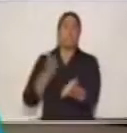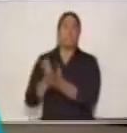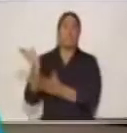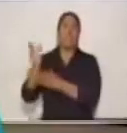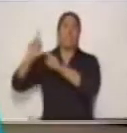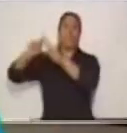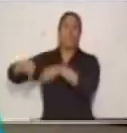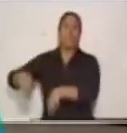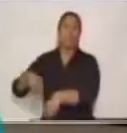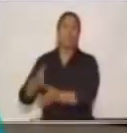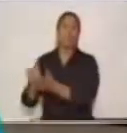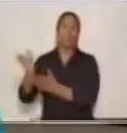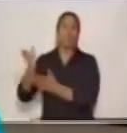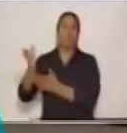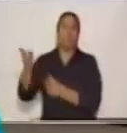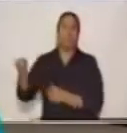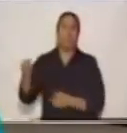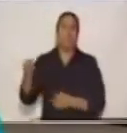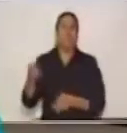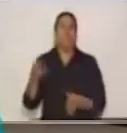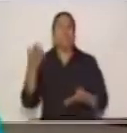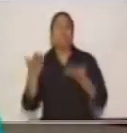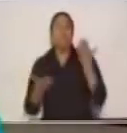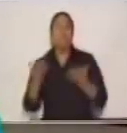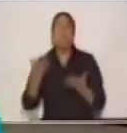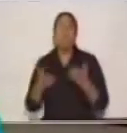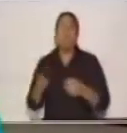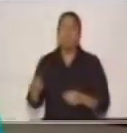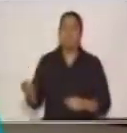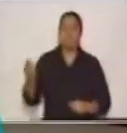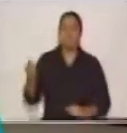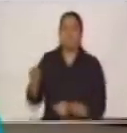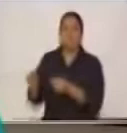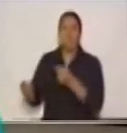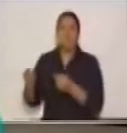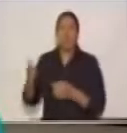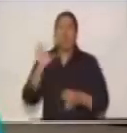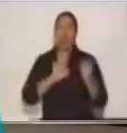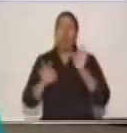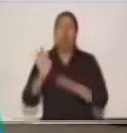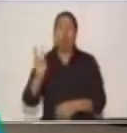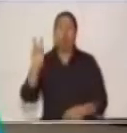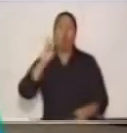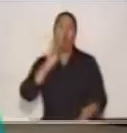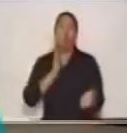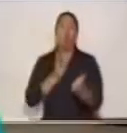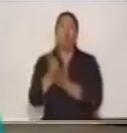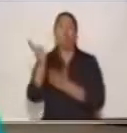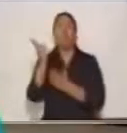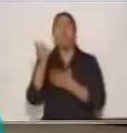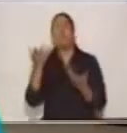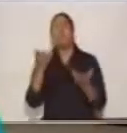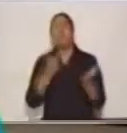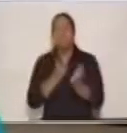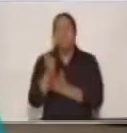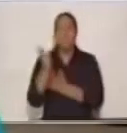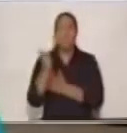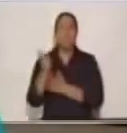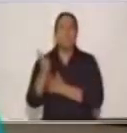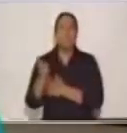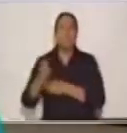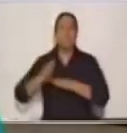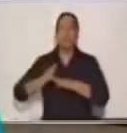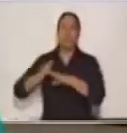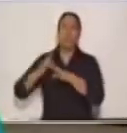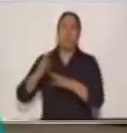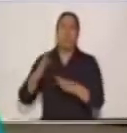momento, está siendo intimidado o están violando sus derechos, como por ejemplo a la vida, a la libertad, la igualdad, su